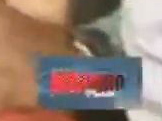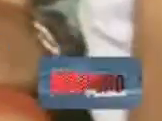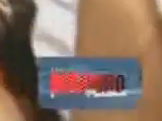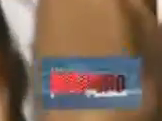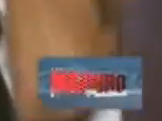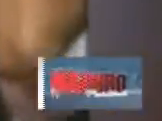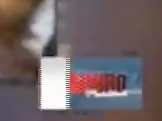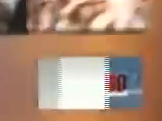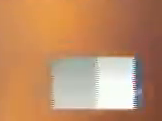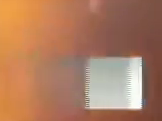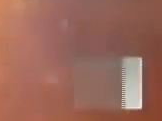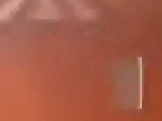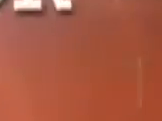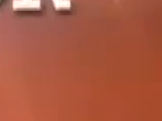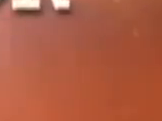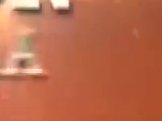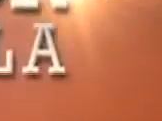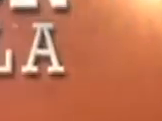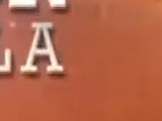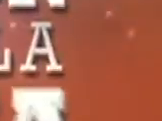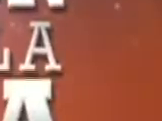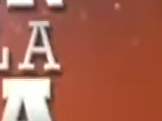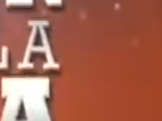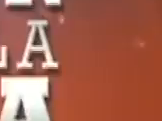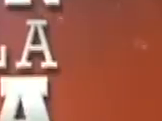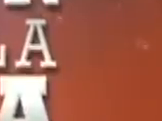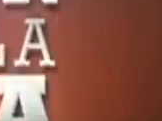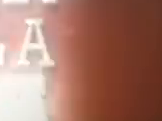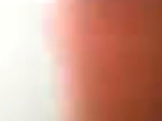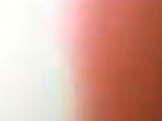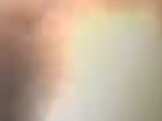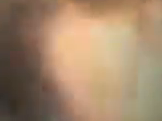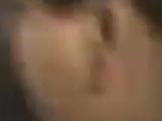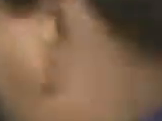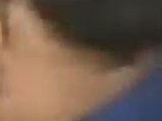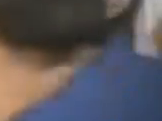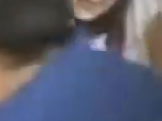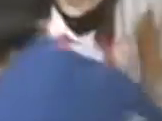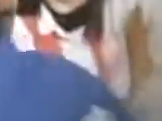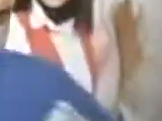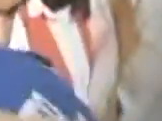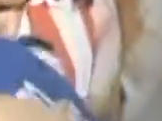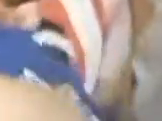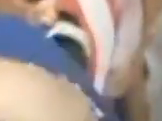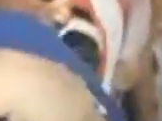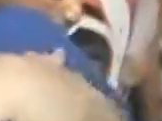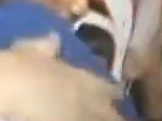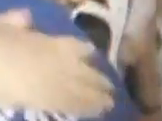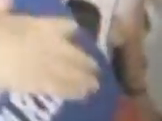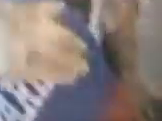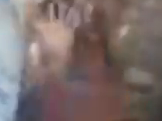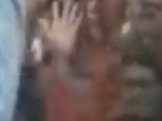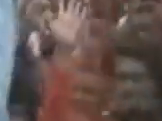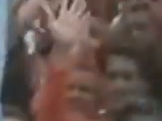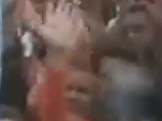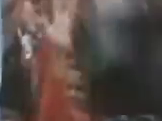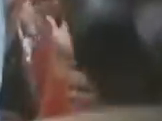Venezuela con amor seguimos la marcha solo el amor